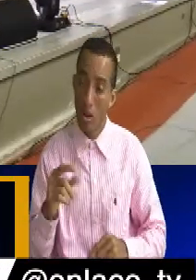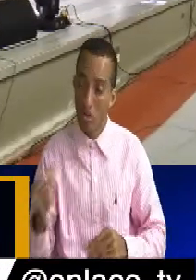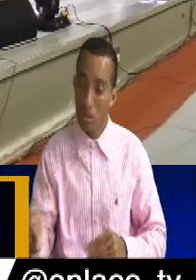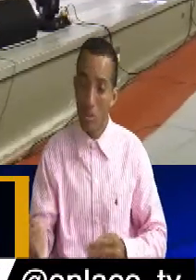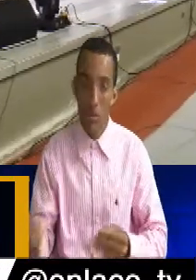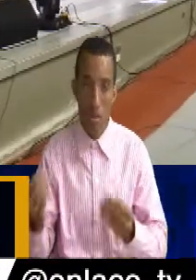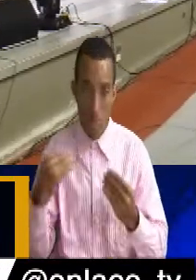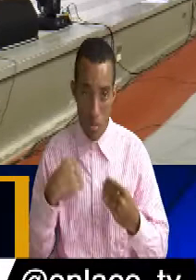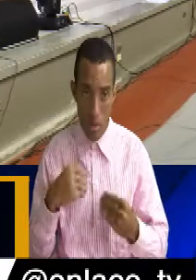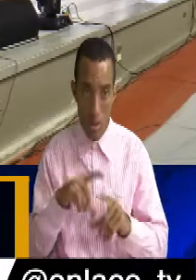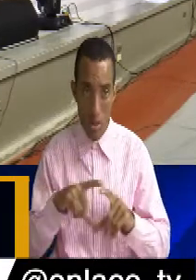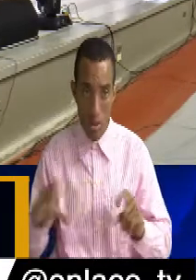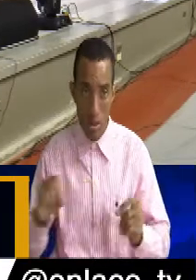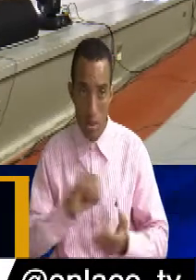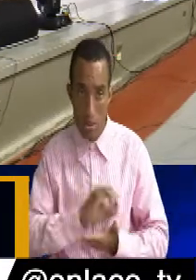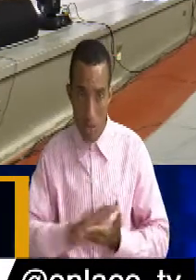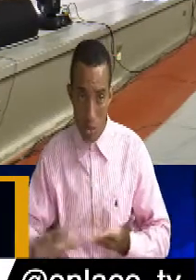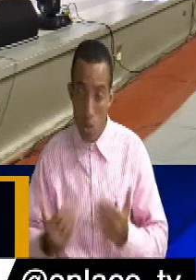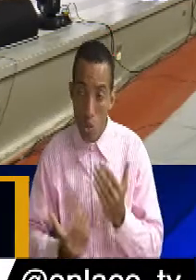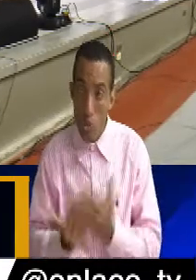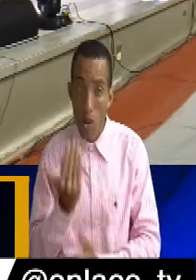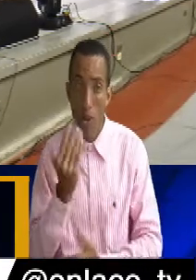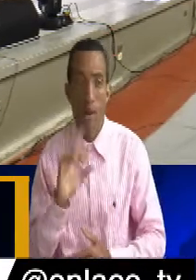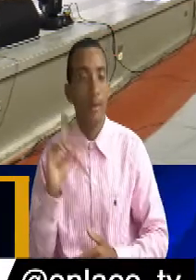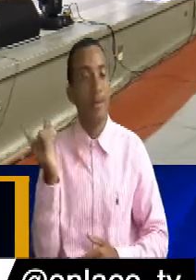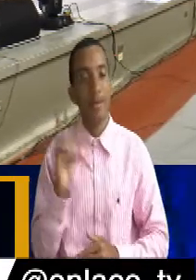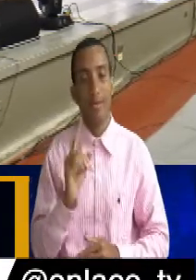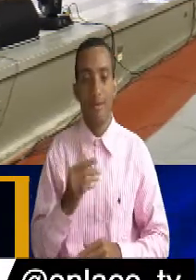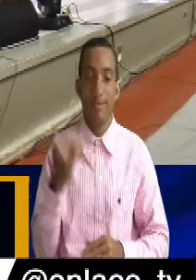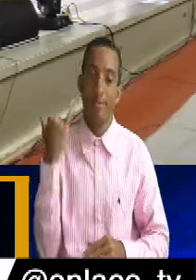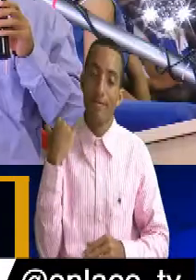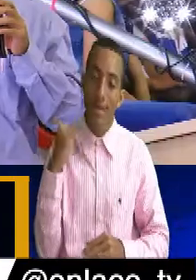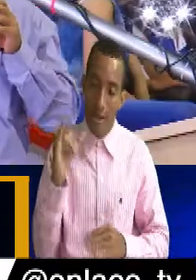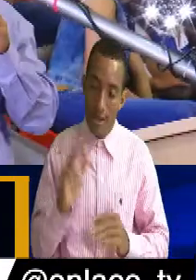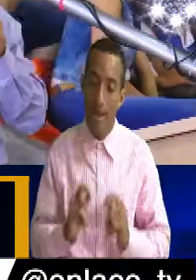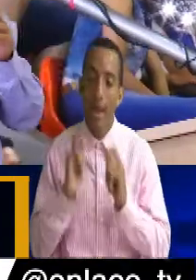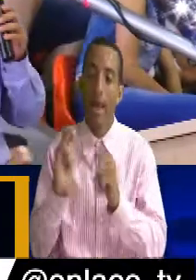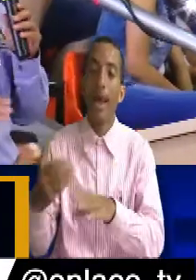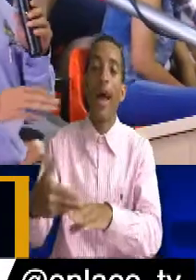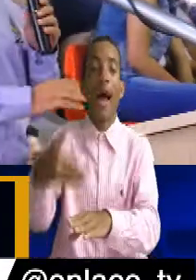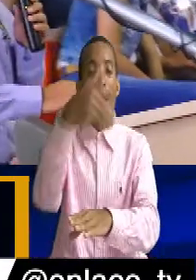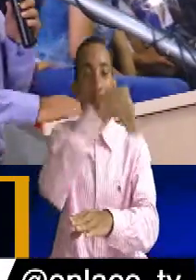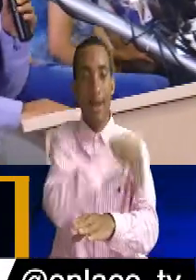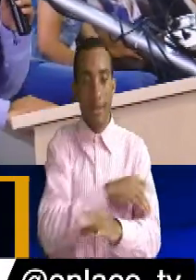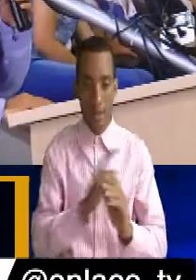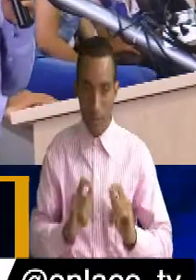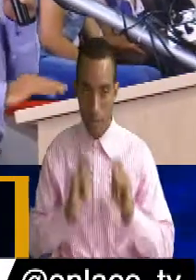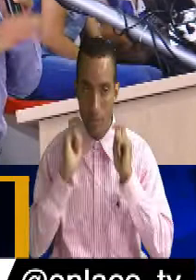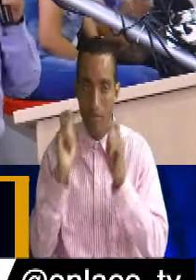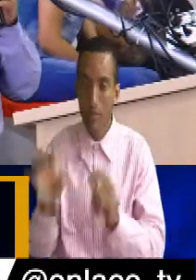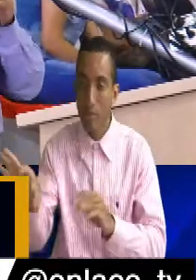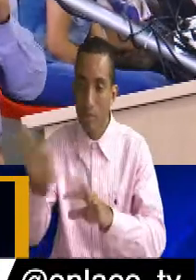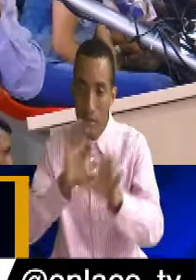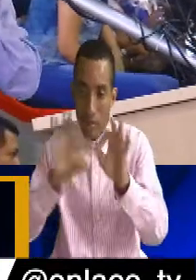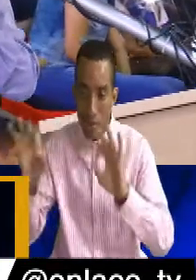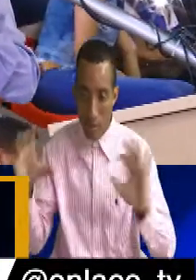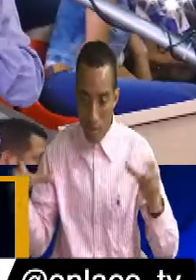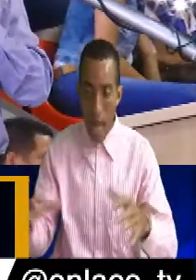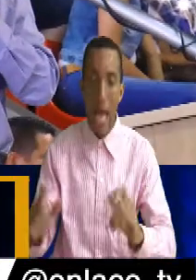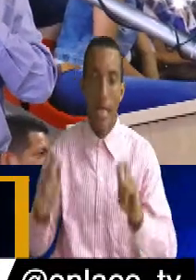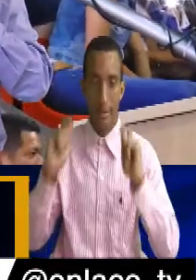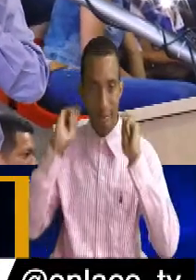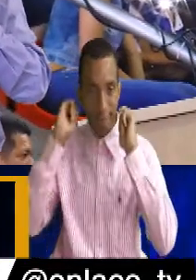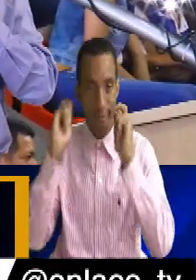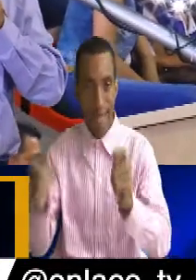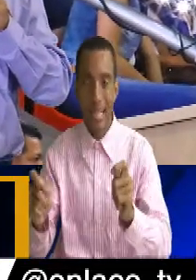No, estas son las becas con las cuales ya las personas se están beneficiando, ya se han sido otorgadas, y pues el encuentro